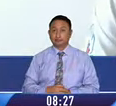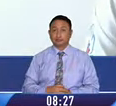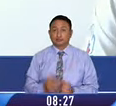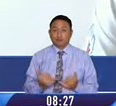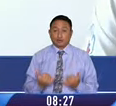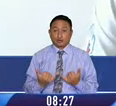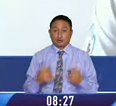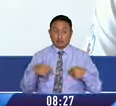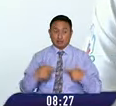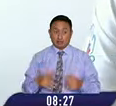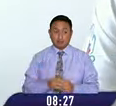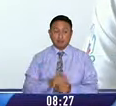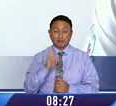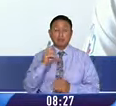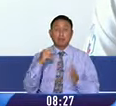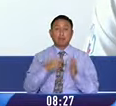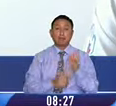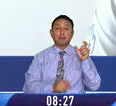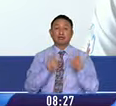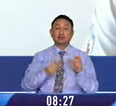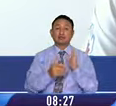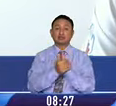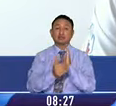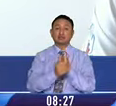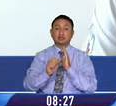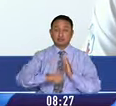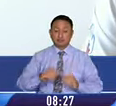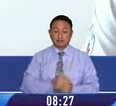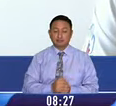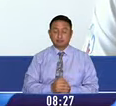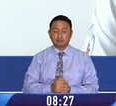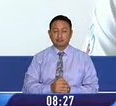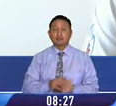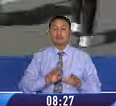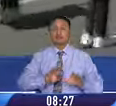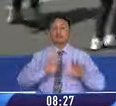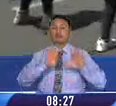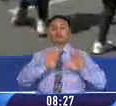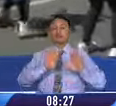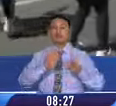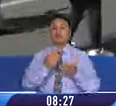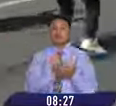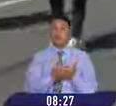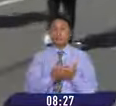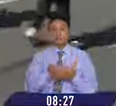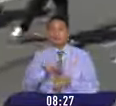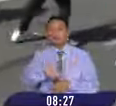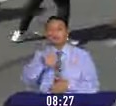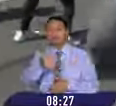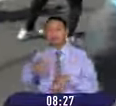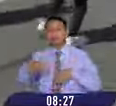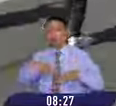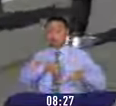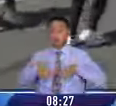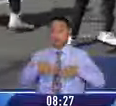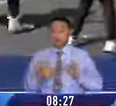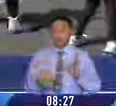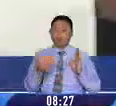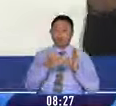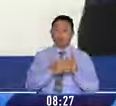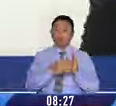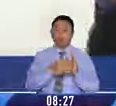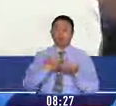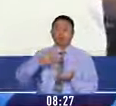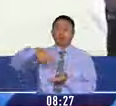hoy lleva ya más de 1,000 personas capacitadas. Hemos realizado 9 sesiones. Otra de las actividades que se retoman son